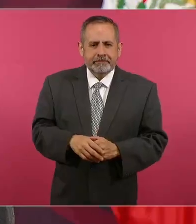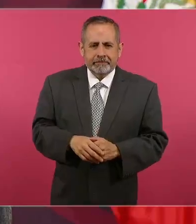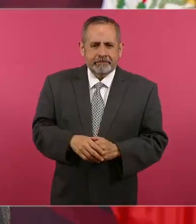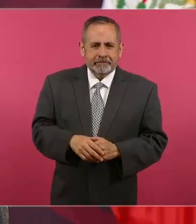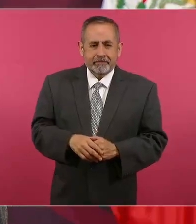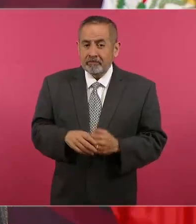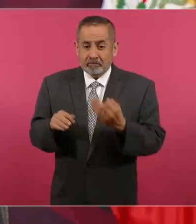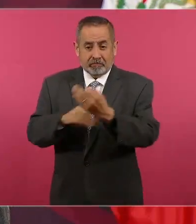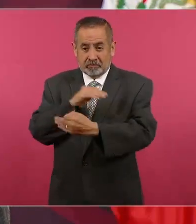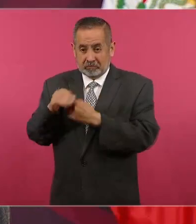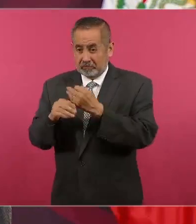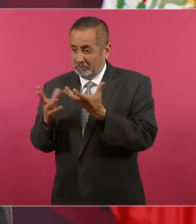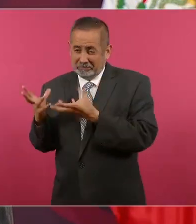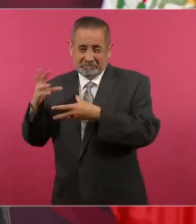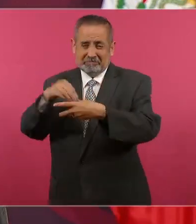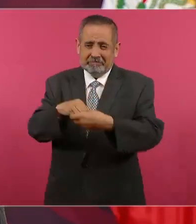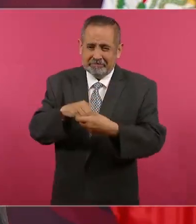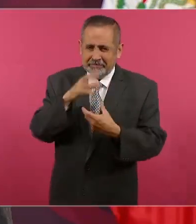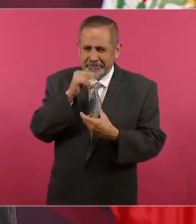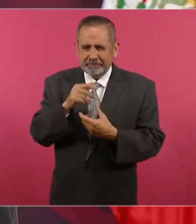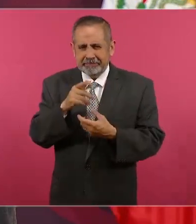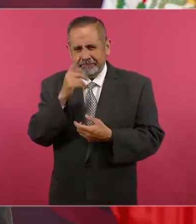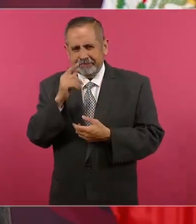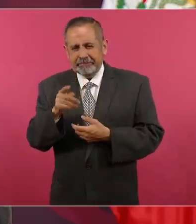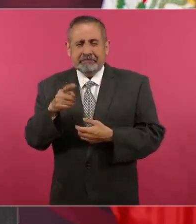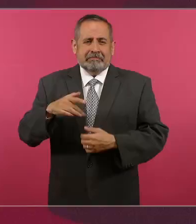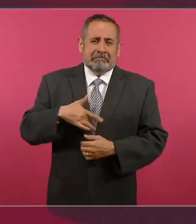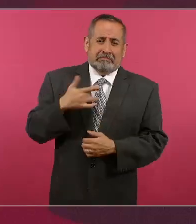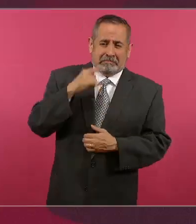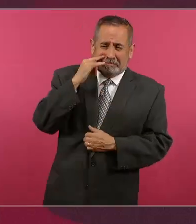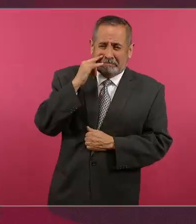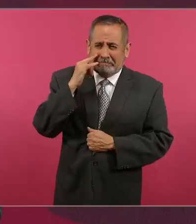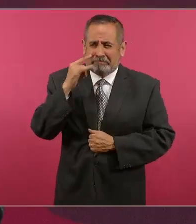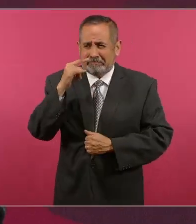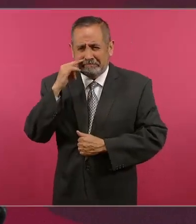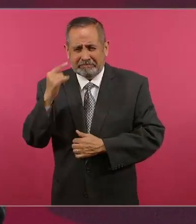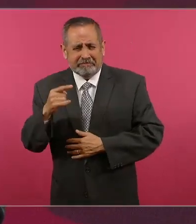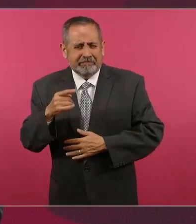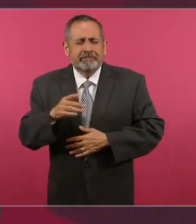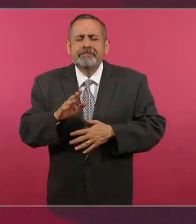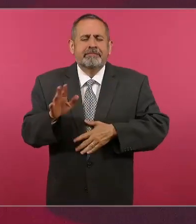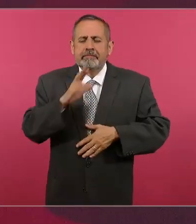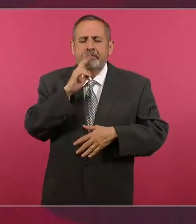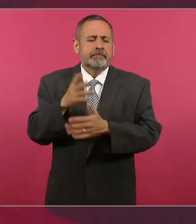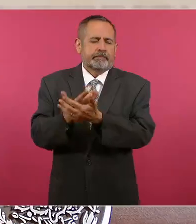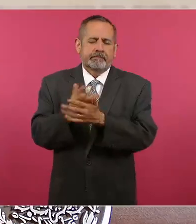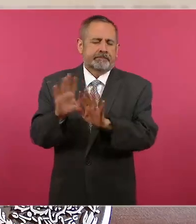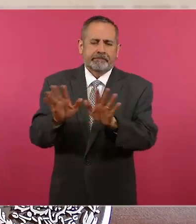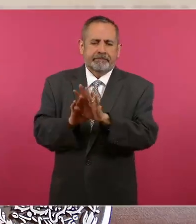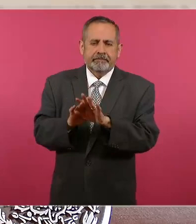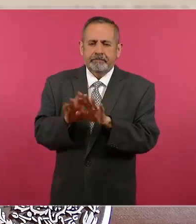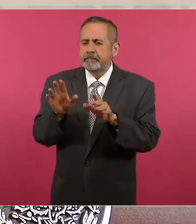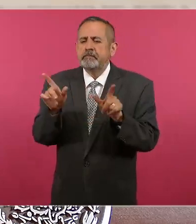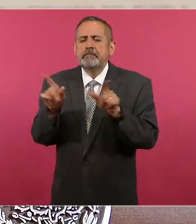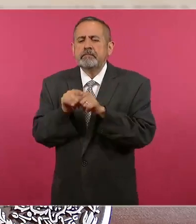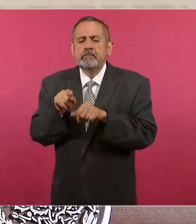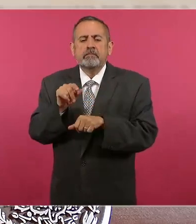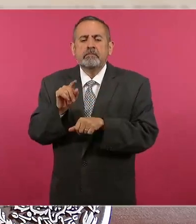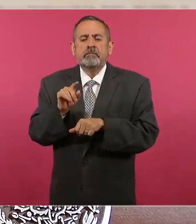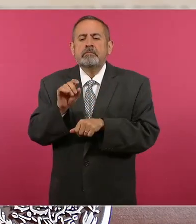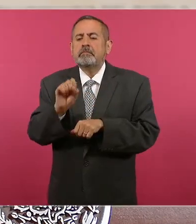todos. Entonces hay celos, hay sentimientos, entonces mejor no. Mejor solo la supervisión,